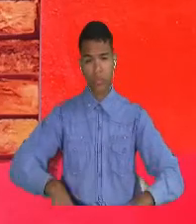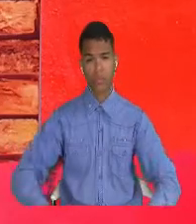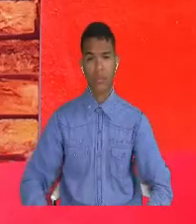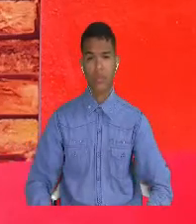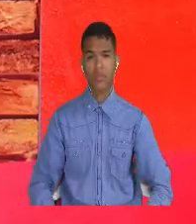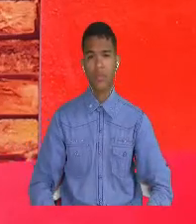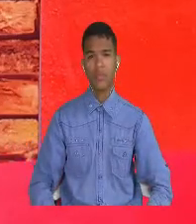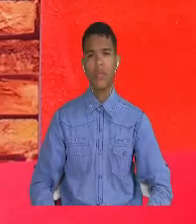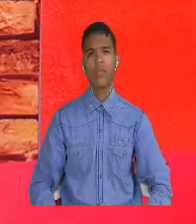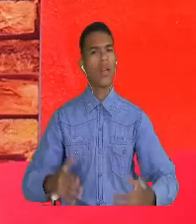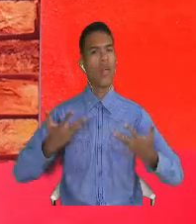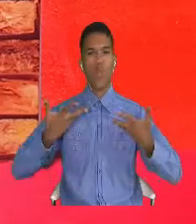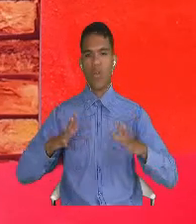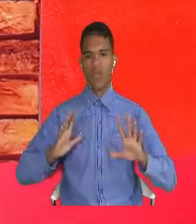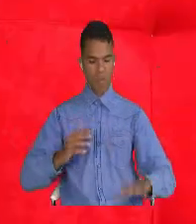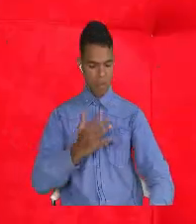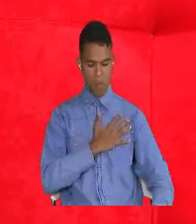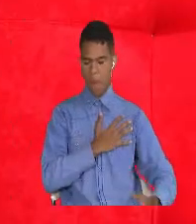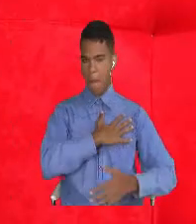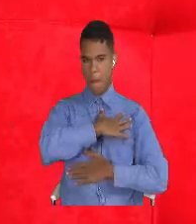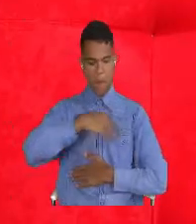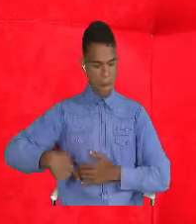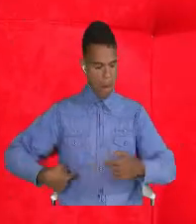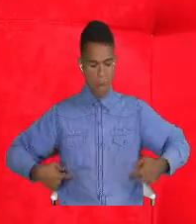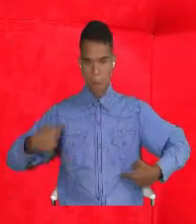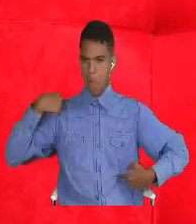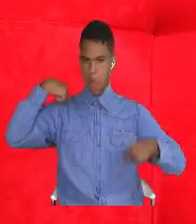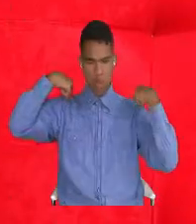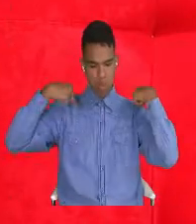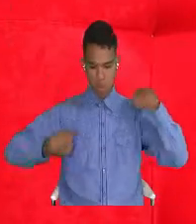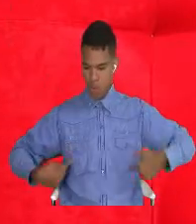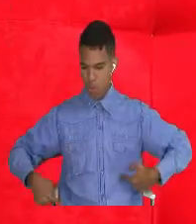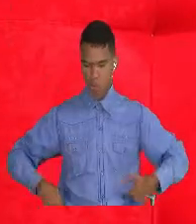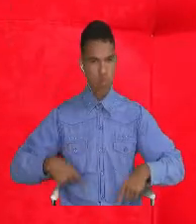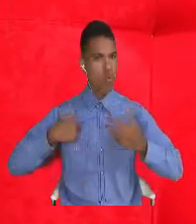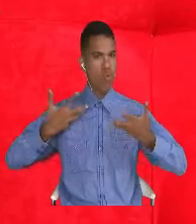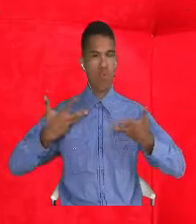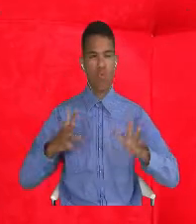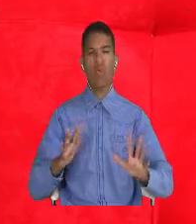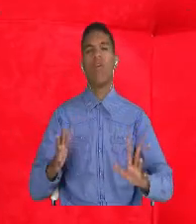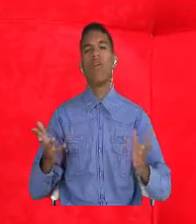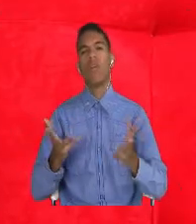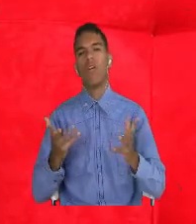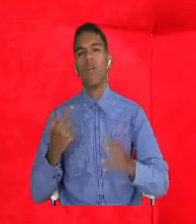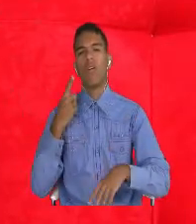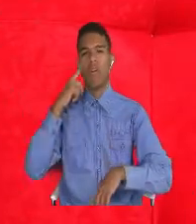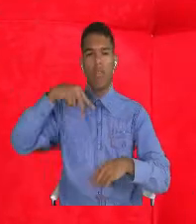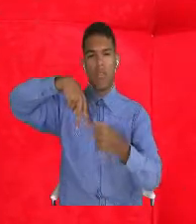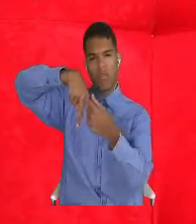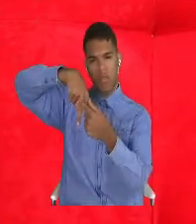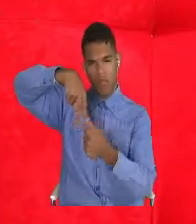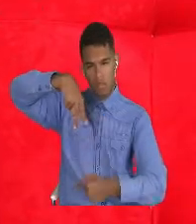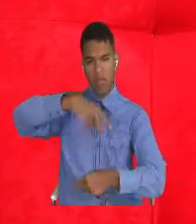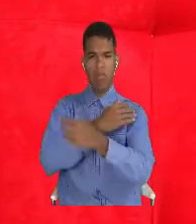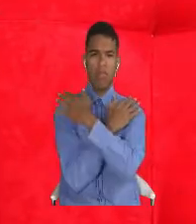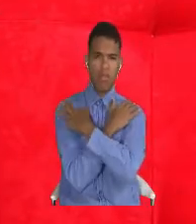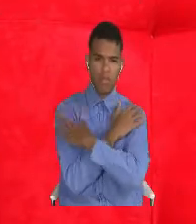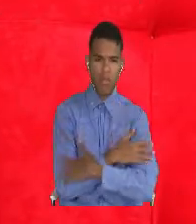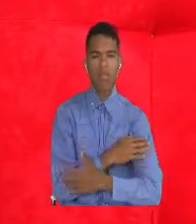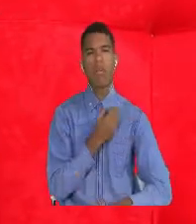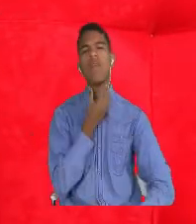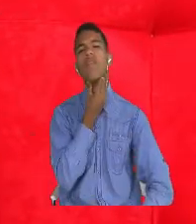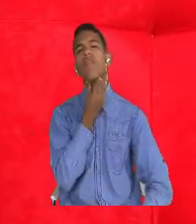es en cualquier parte del cuerpo. Sí, señorita, nosotros lo manejamos como, ¿en qué parte se puede manejar? Como en piernas, brazos, papada,